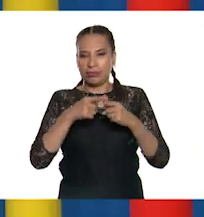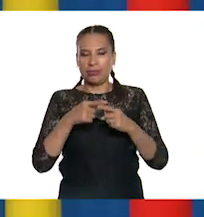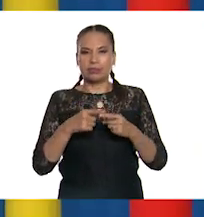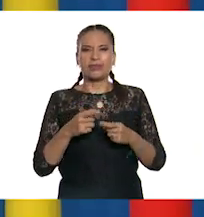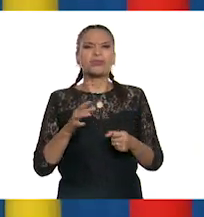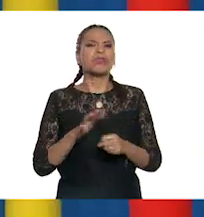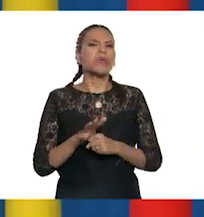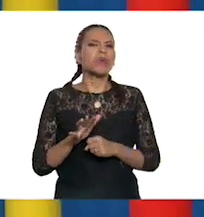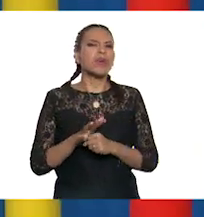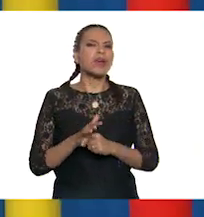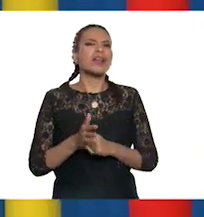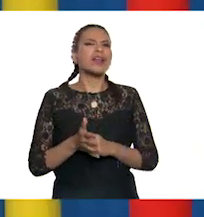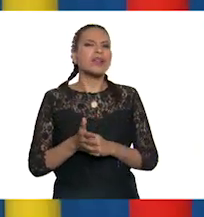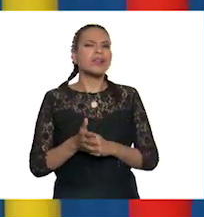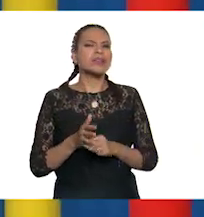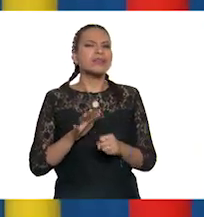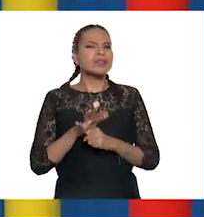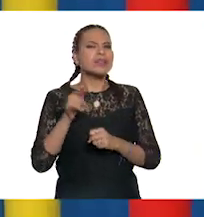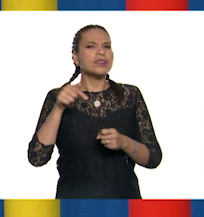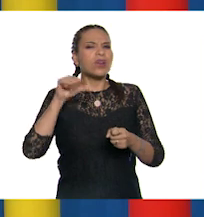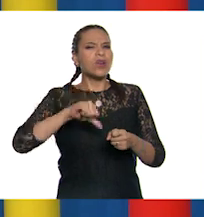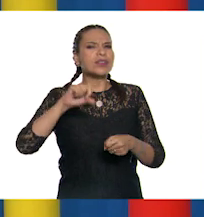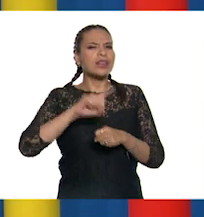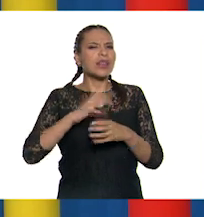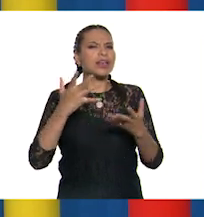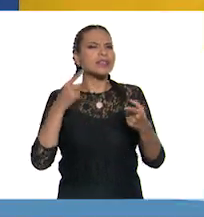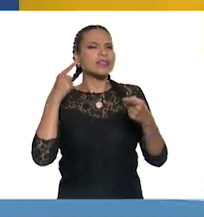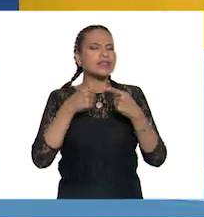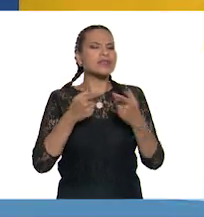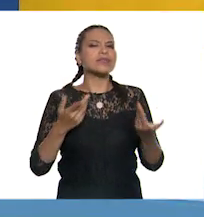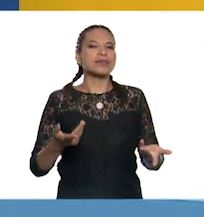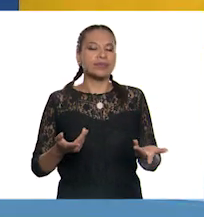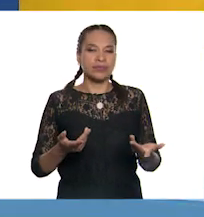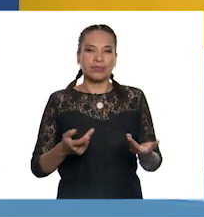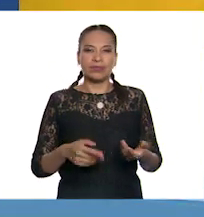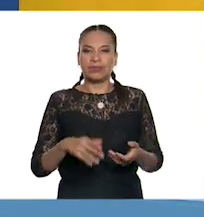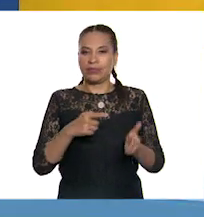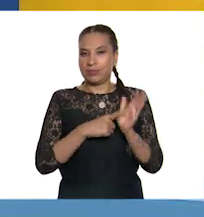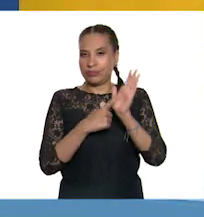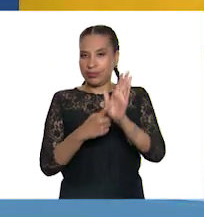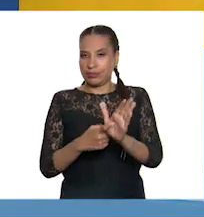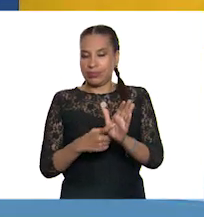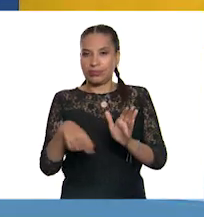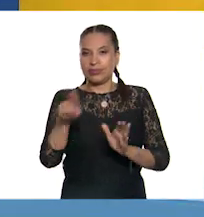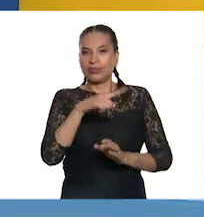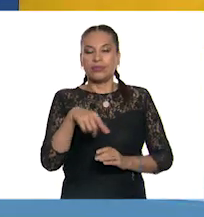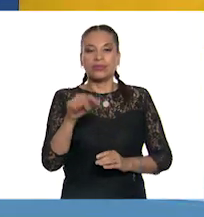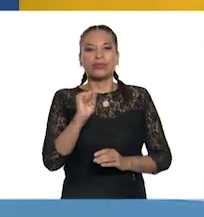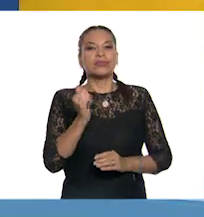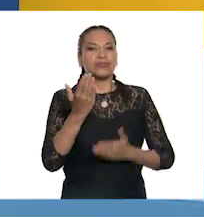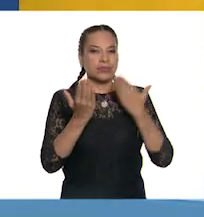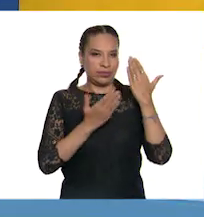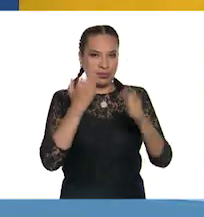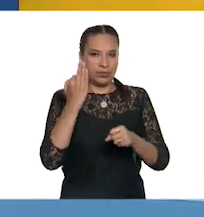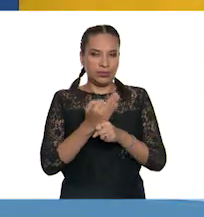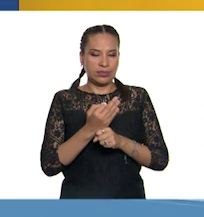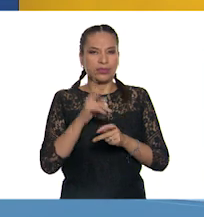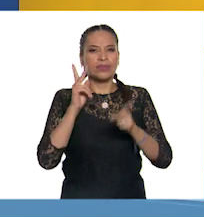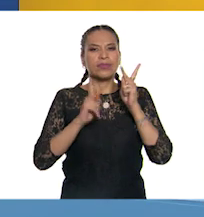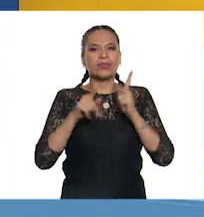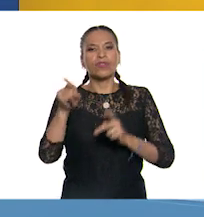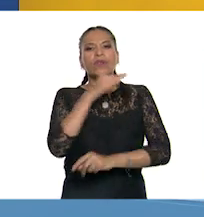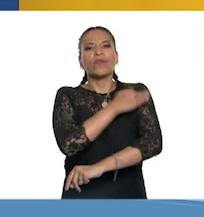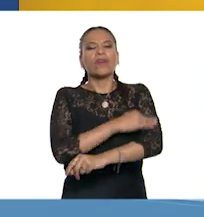sí? ¿Cuál es? ¿En qué consiste el reto del día de hoy? Pues la propuesta es que las y los estudiantes dialoguen